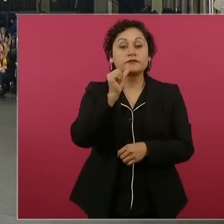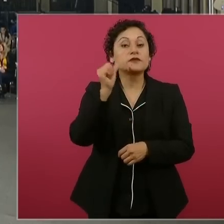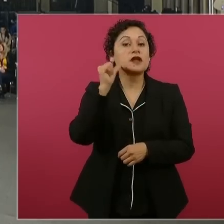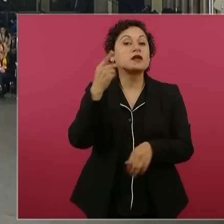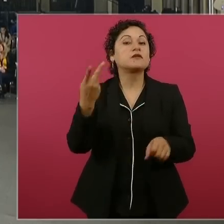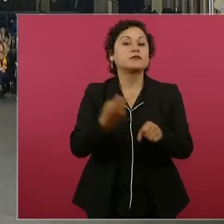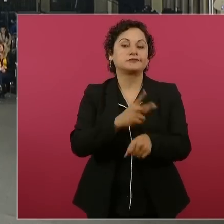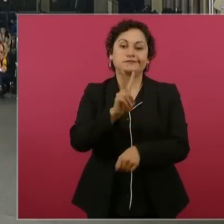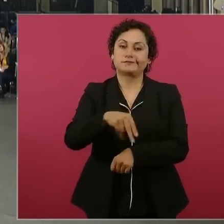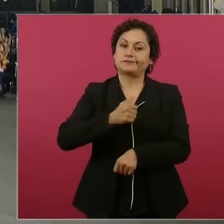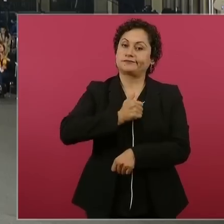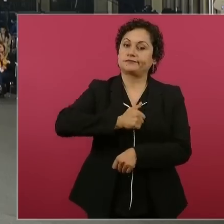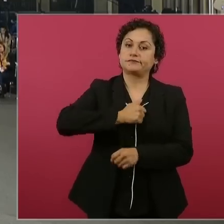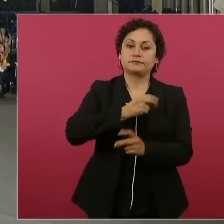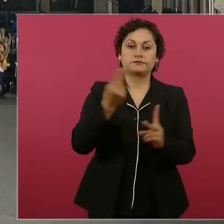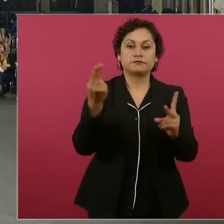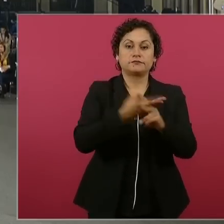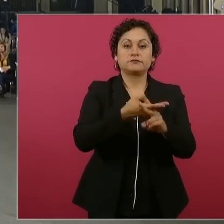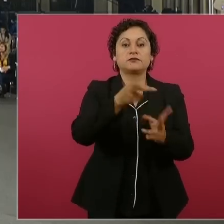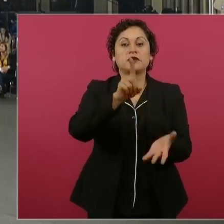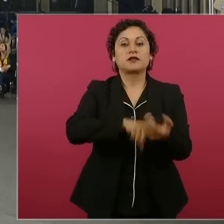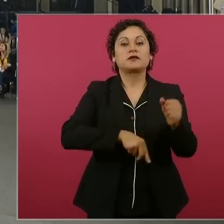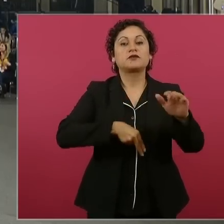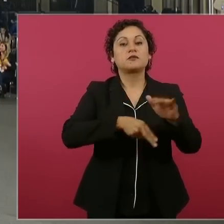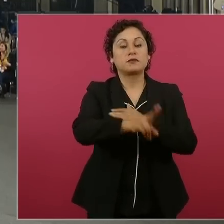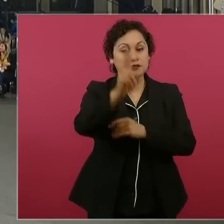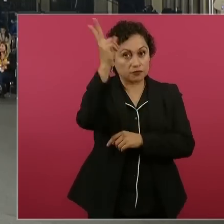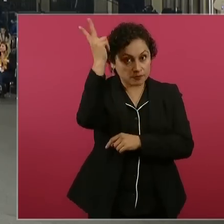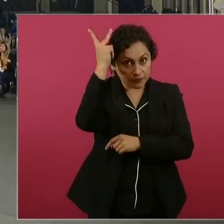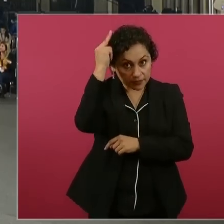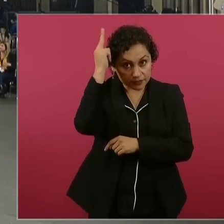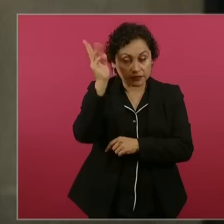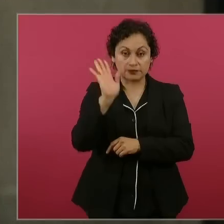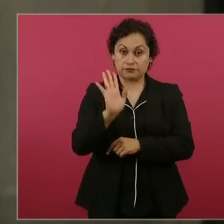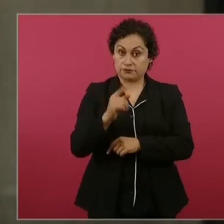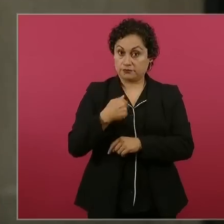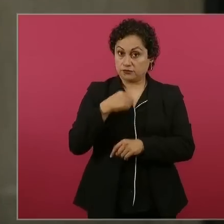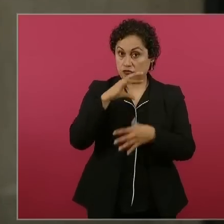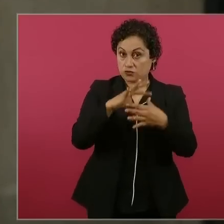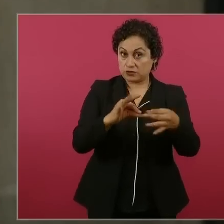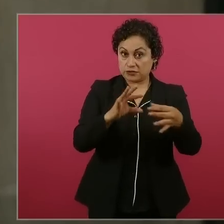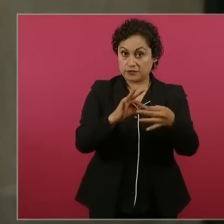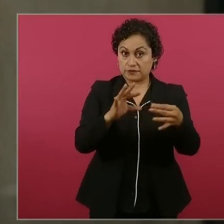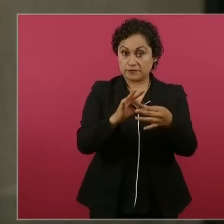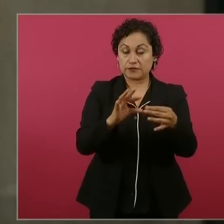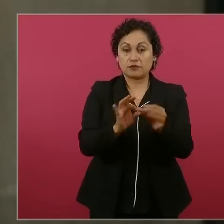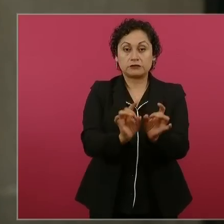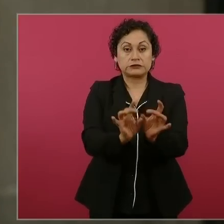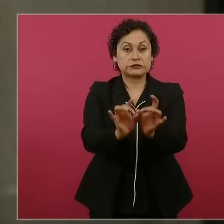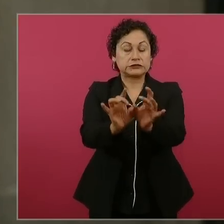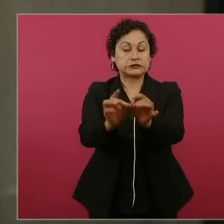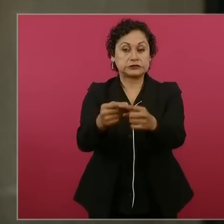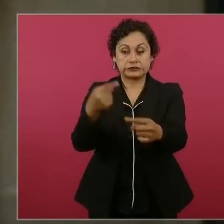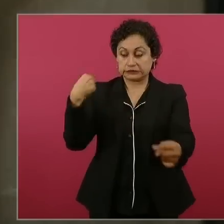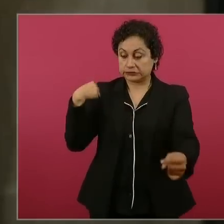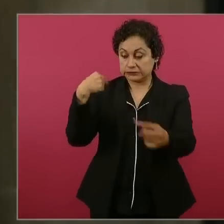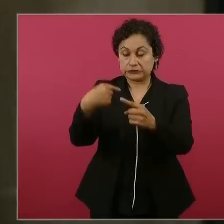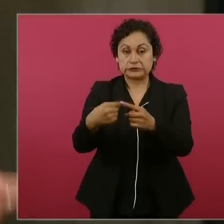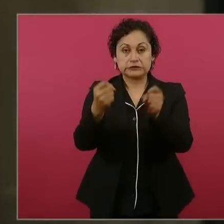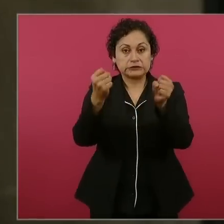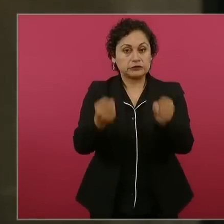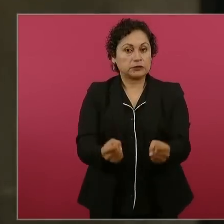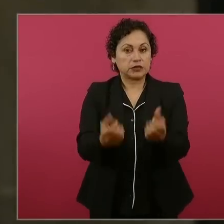asesinato en el interior de la estación del Metro Bellas Artes. Le comento estas situaciones de inseguridad que se han suscitado